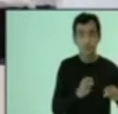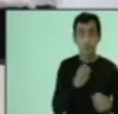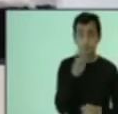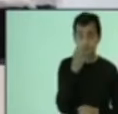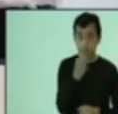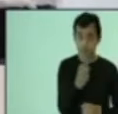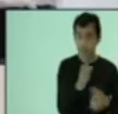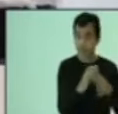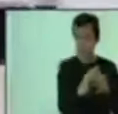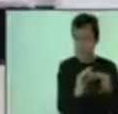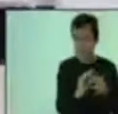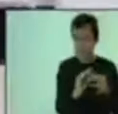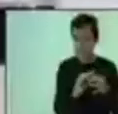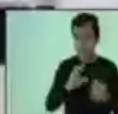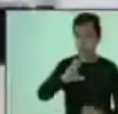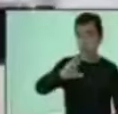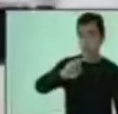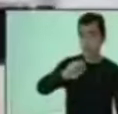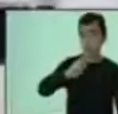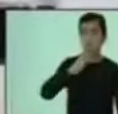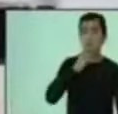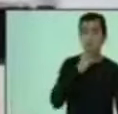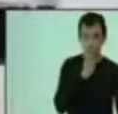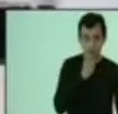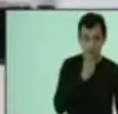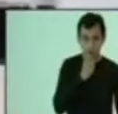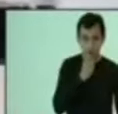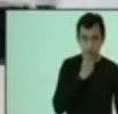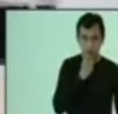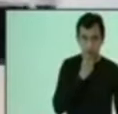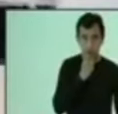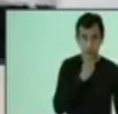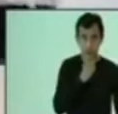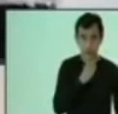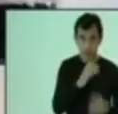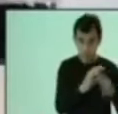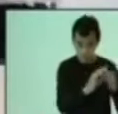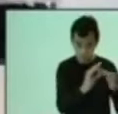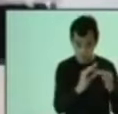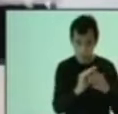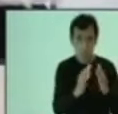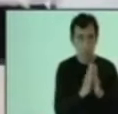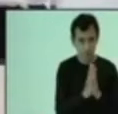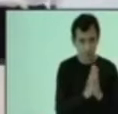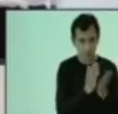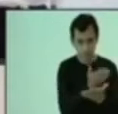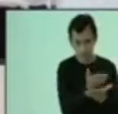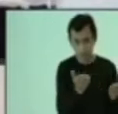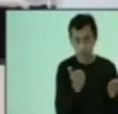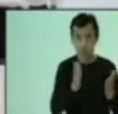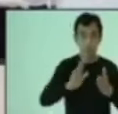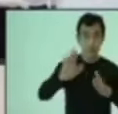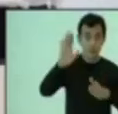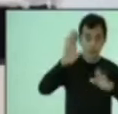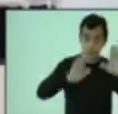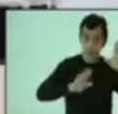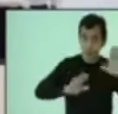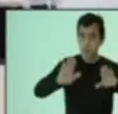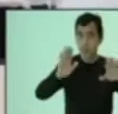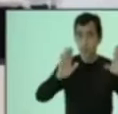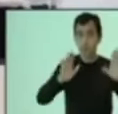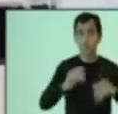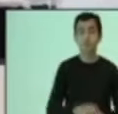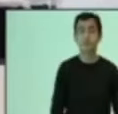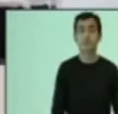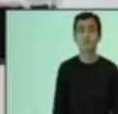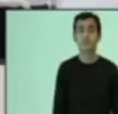todos contarán con 30 segundos. Quien quiera hacer uso de este tiempo, por favor, levante la mano. Quien quiera hacer uso de su réplica